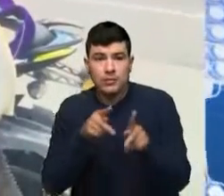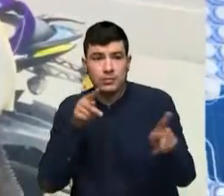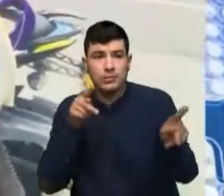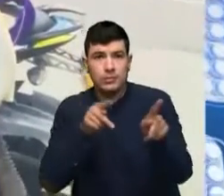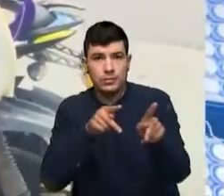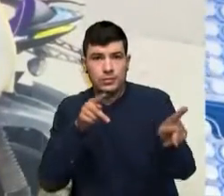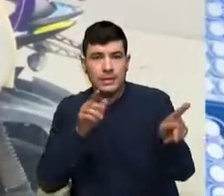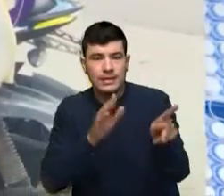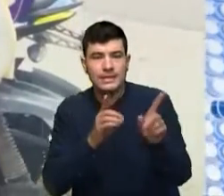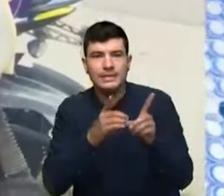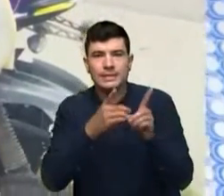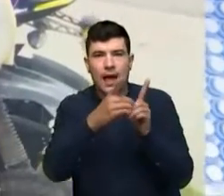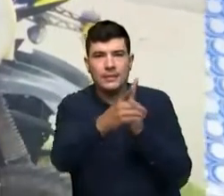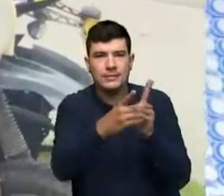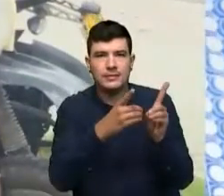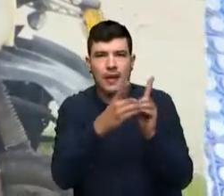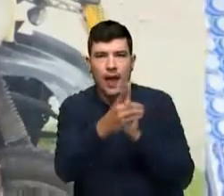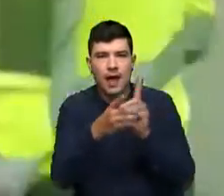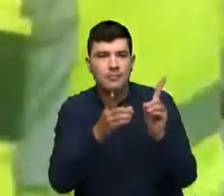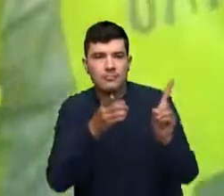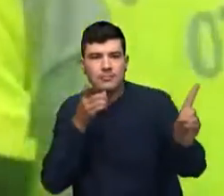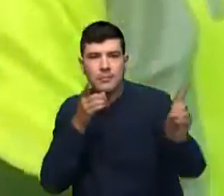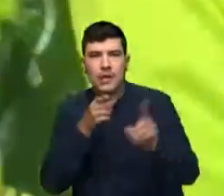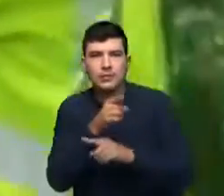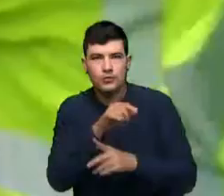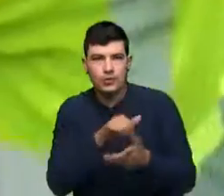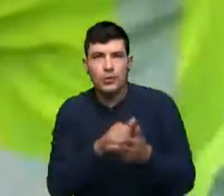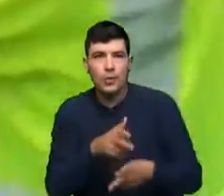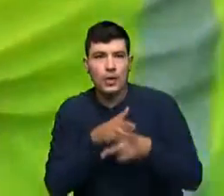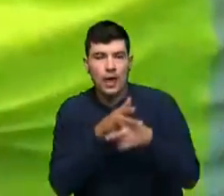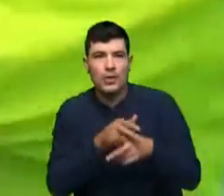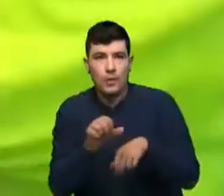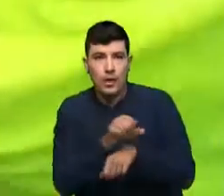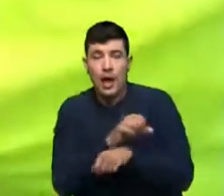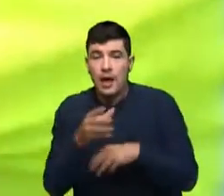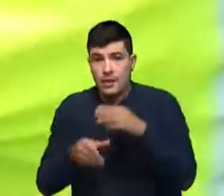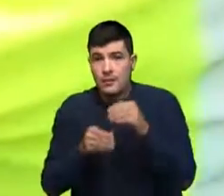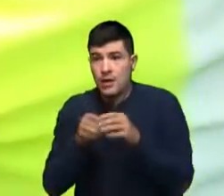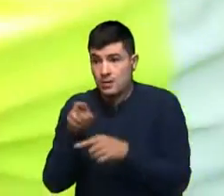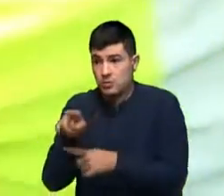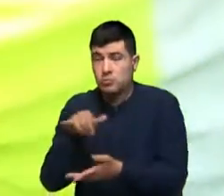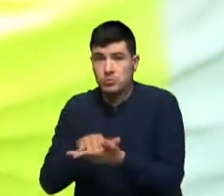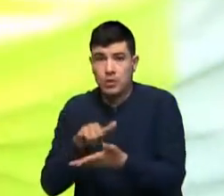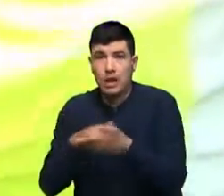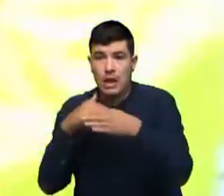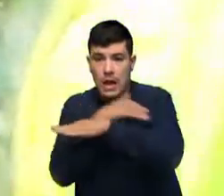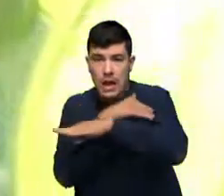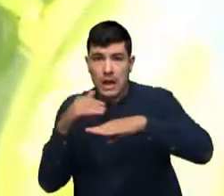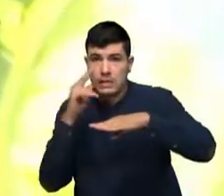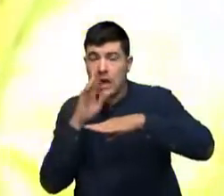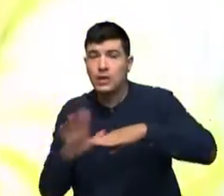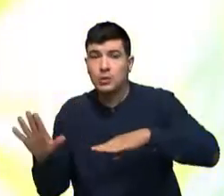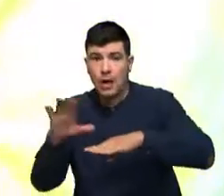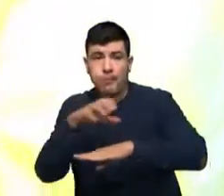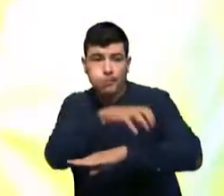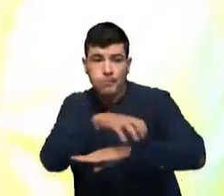también se le recordó a los conductores que la concepción tiene los servicios de mecánica ambulancias y grúas durante el